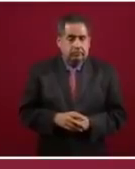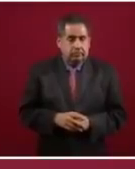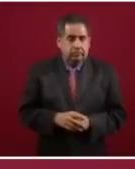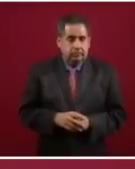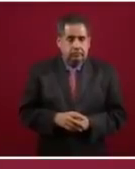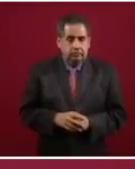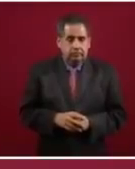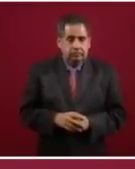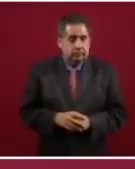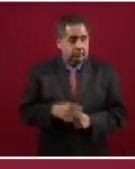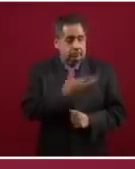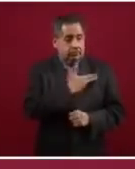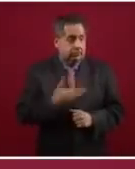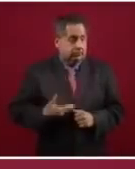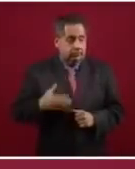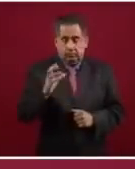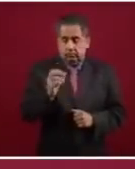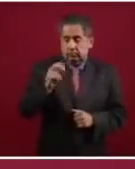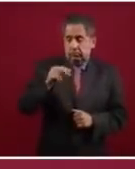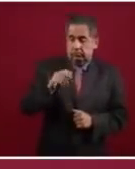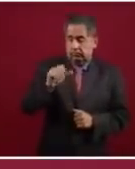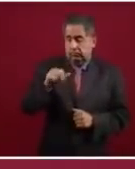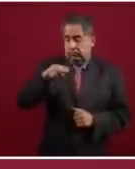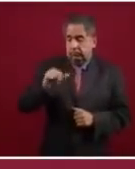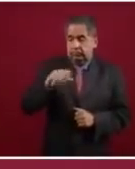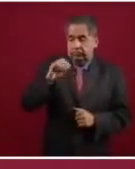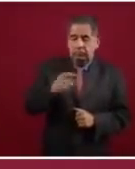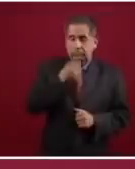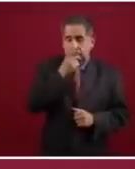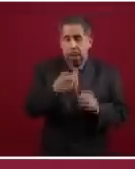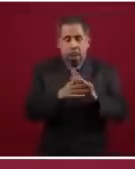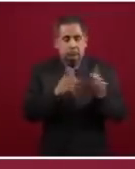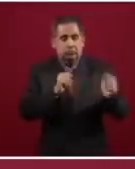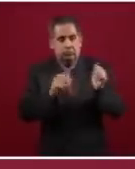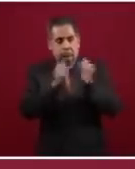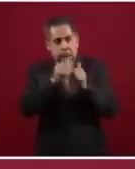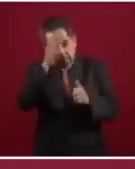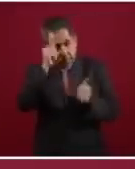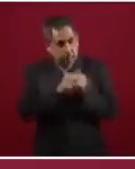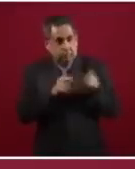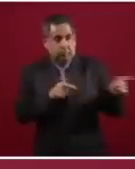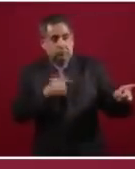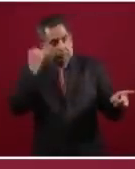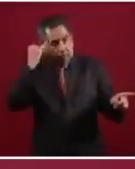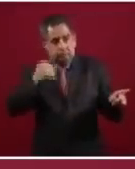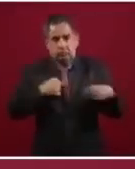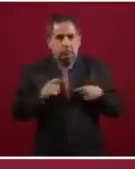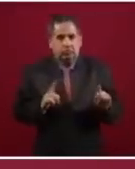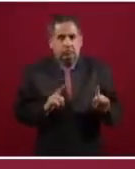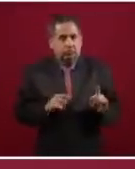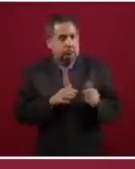el presidente de la Concanaco dice: yo no estoy de acuerdo con esa postura.